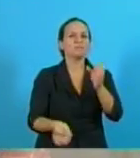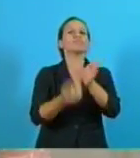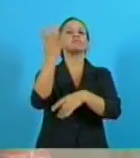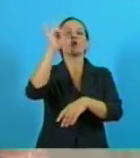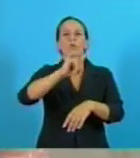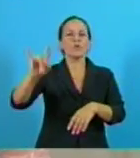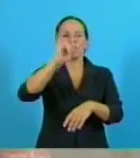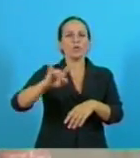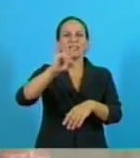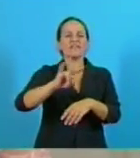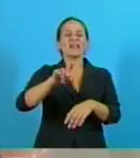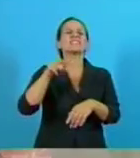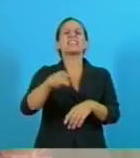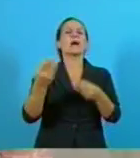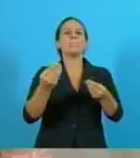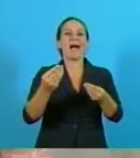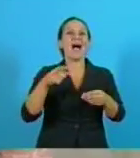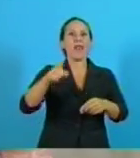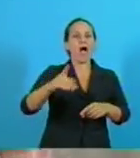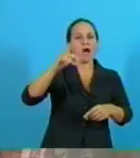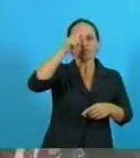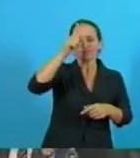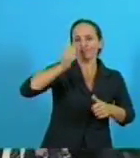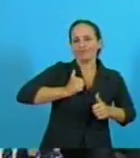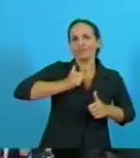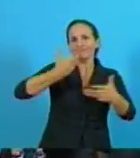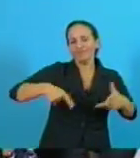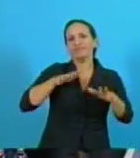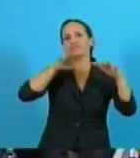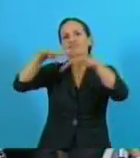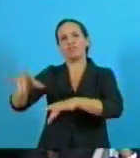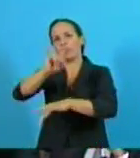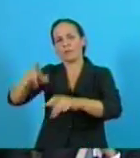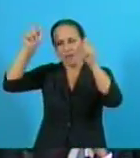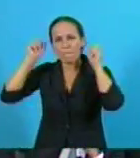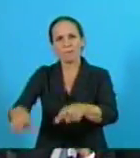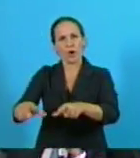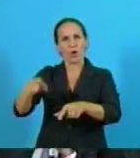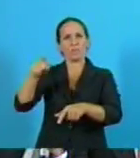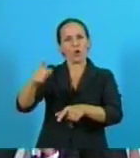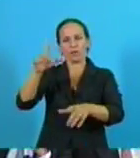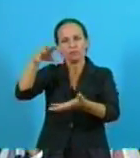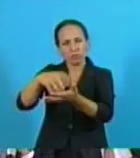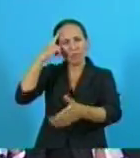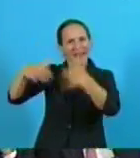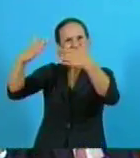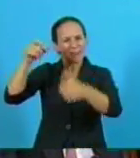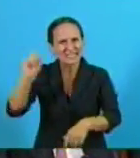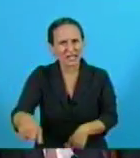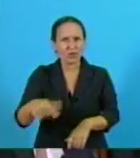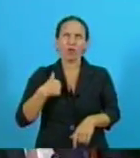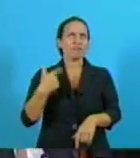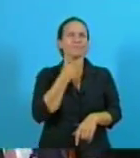Defensa Nacional para que nuestras Fuerzas Armadas tengan su propia universidad y su propio centro de capacitación. No queremos